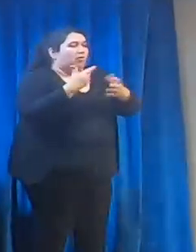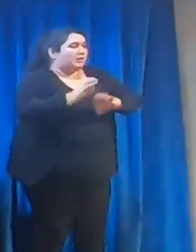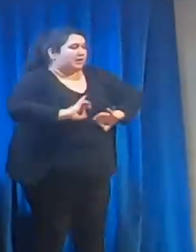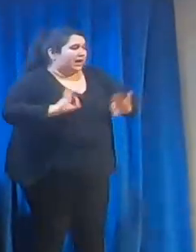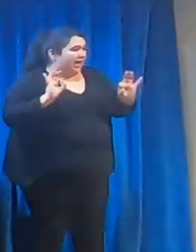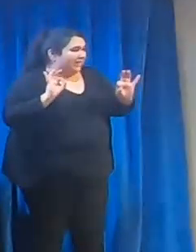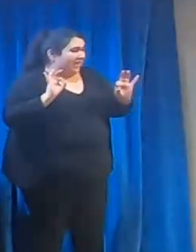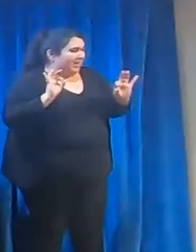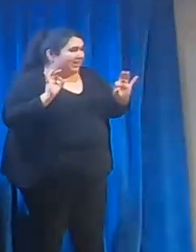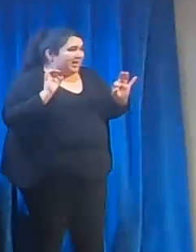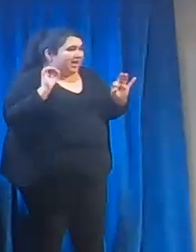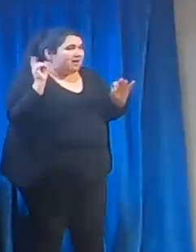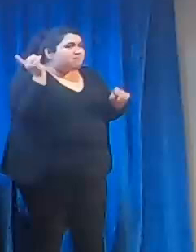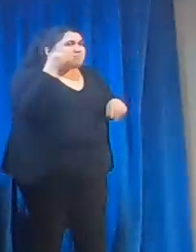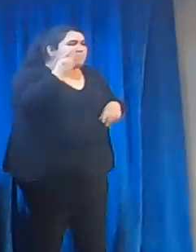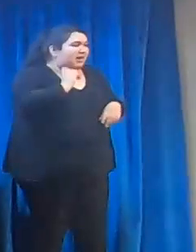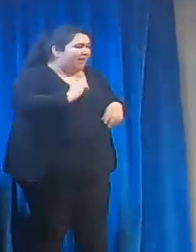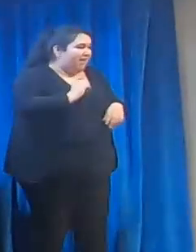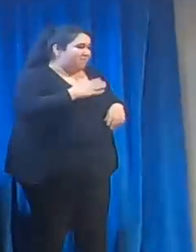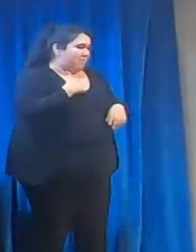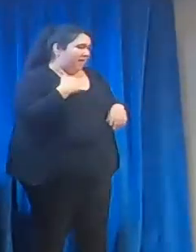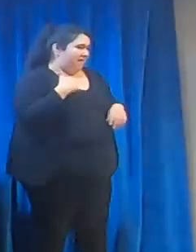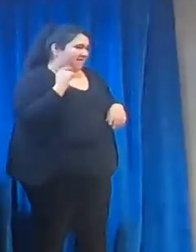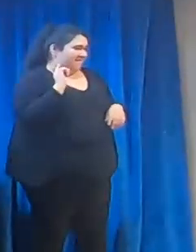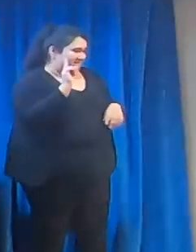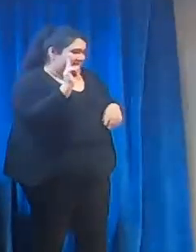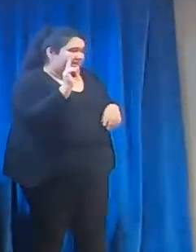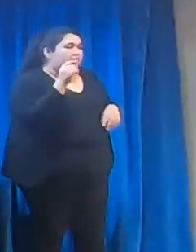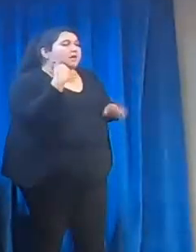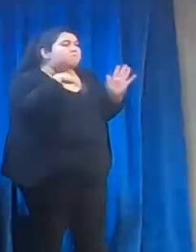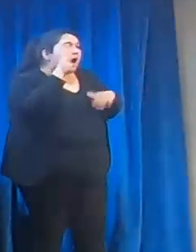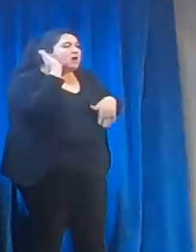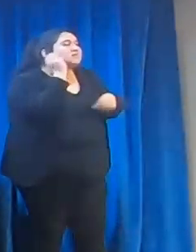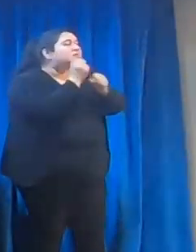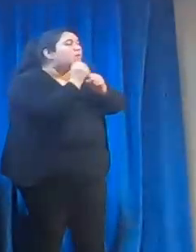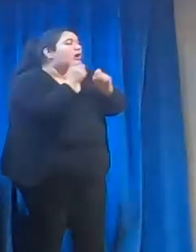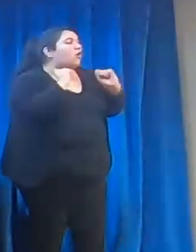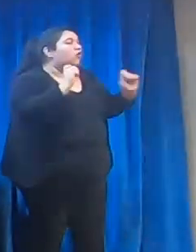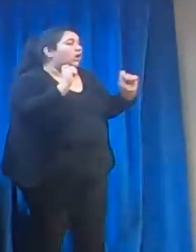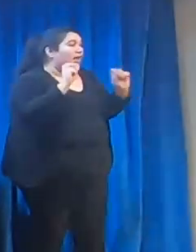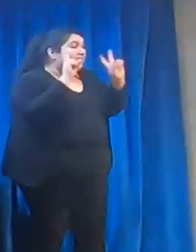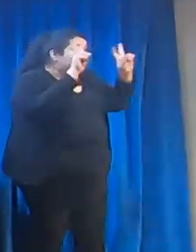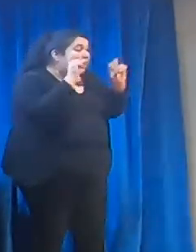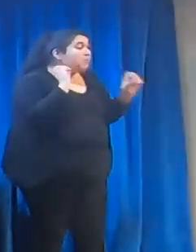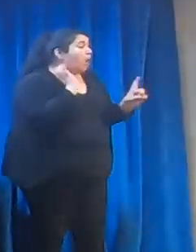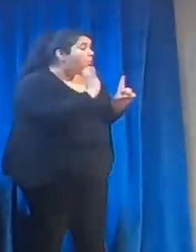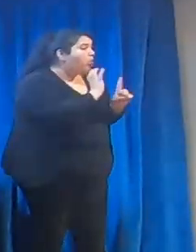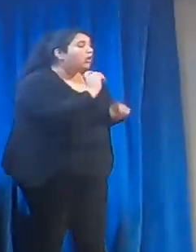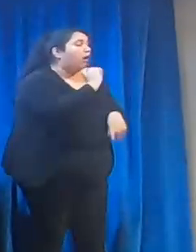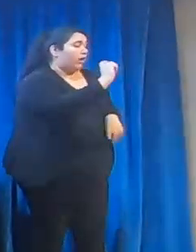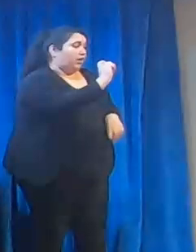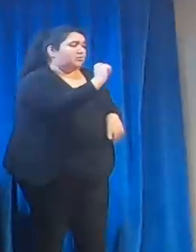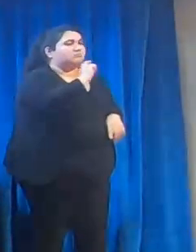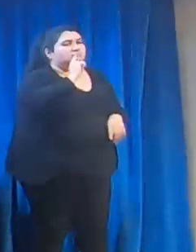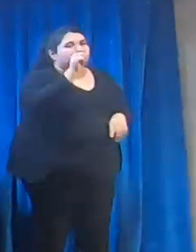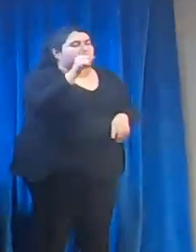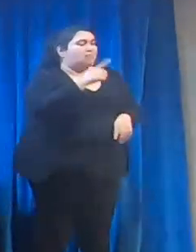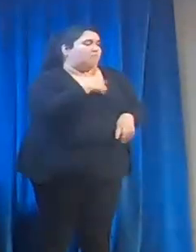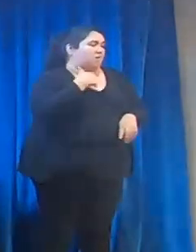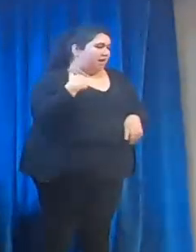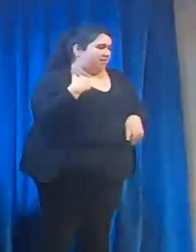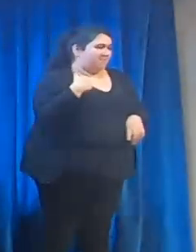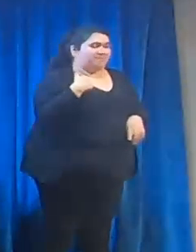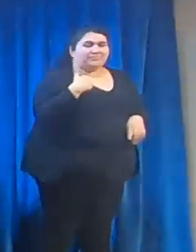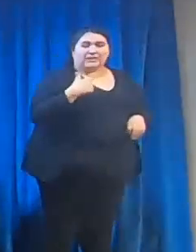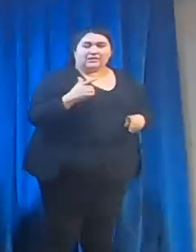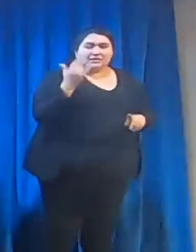él. Entonces, en los temas de bullying, yo creo que con los que más tenemos que trabajar es con los adultos. Sin ningún tipo de duda. ¿Ya me estás haciendo así? No, no, no.